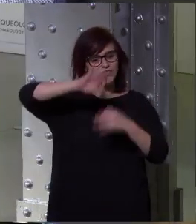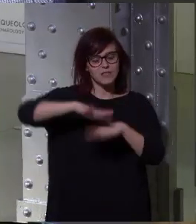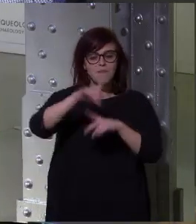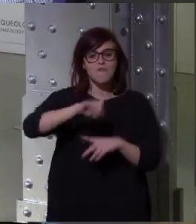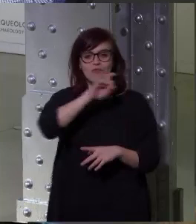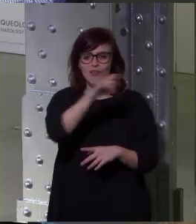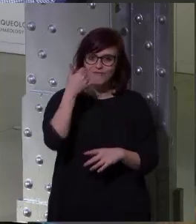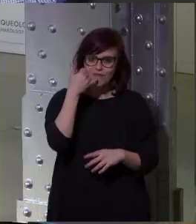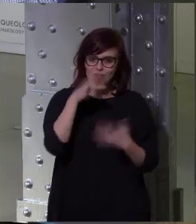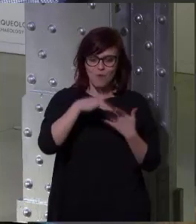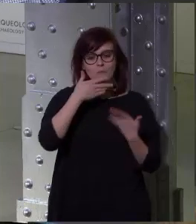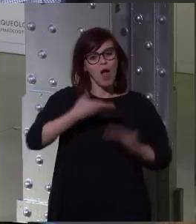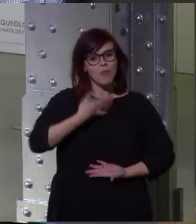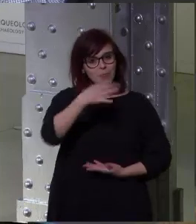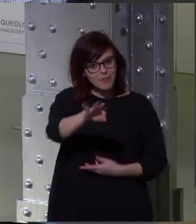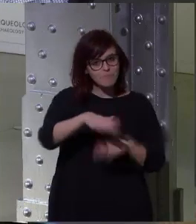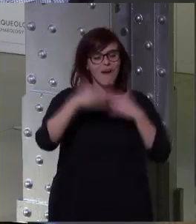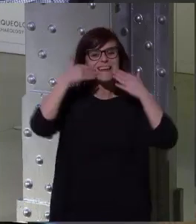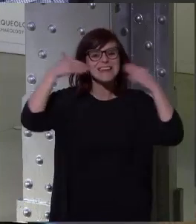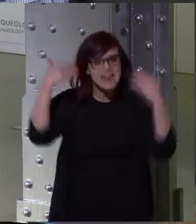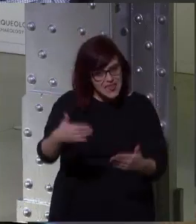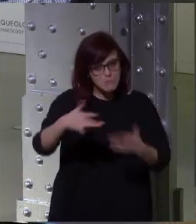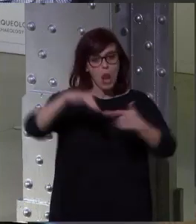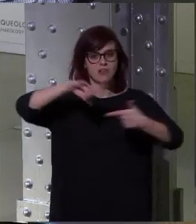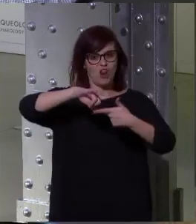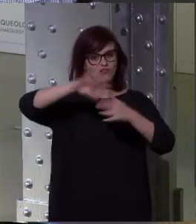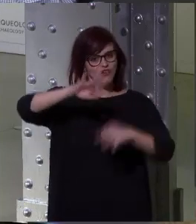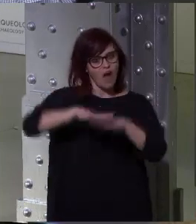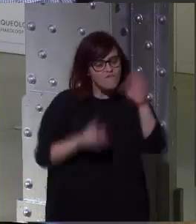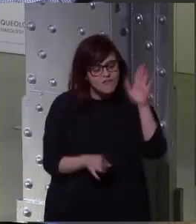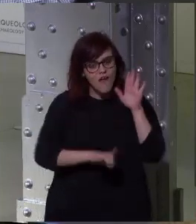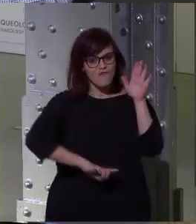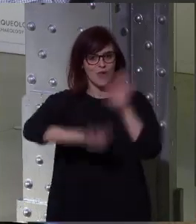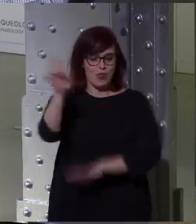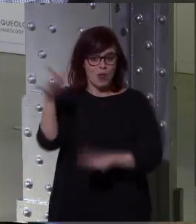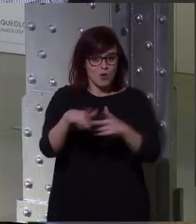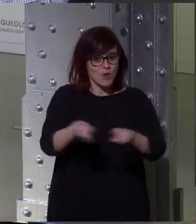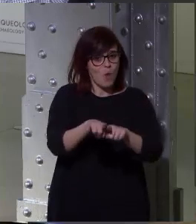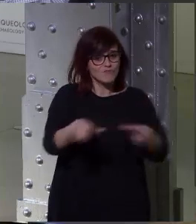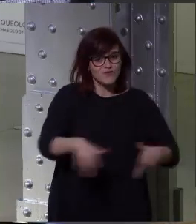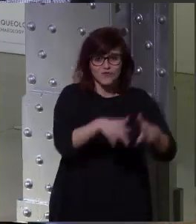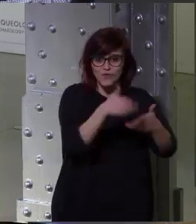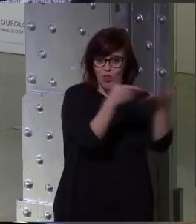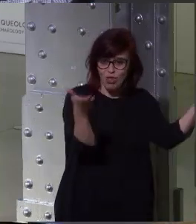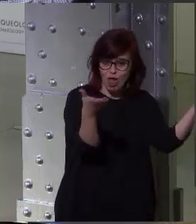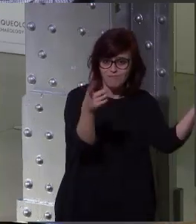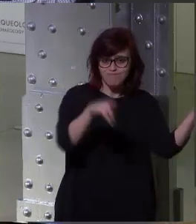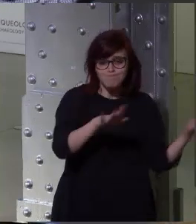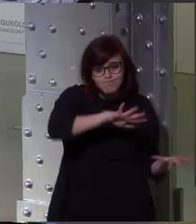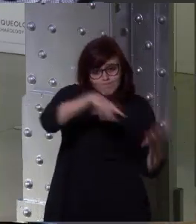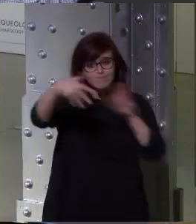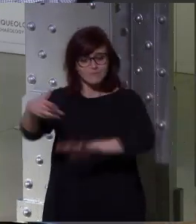Y efectivamente, o sea, National Geographic ha evolucionado como nuestra sociedad y ha pasado